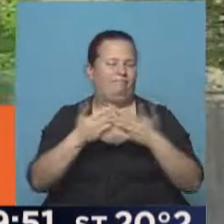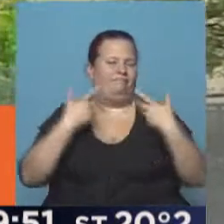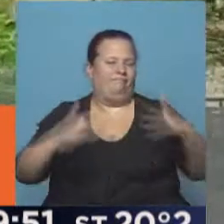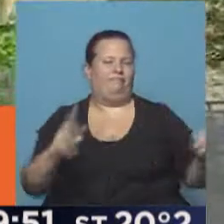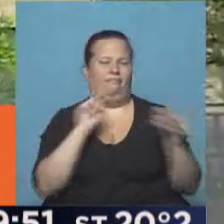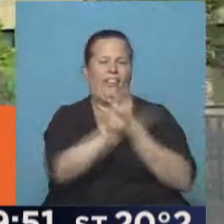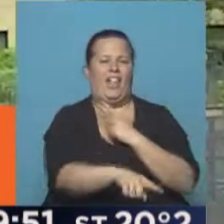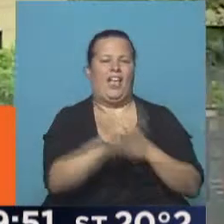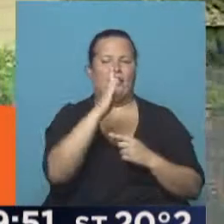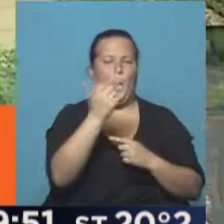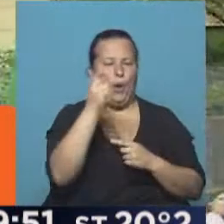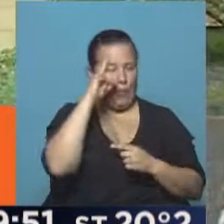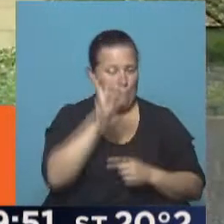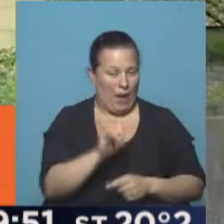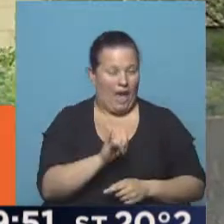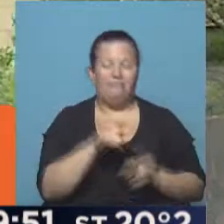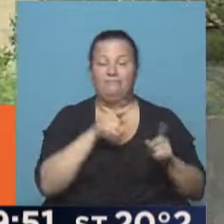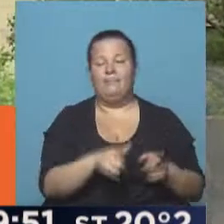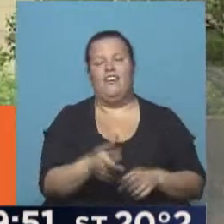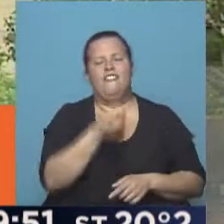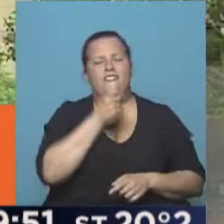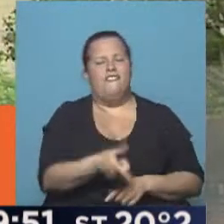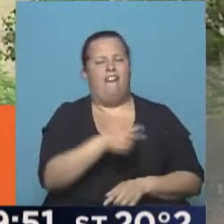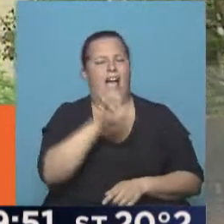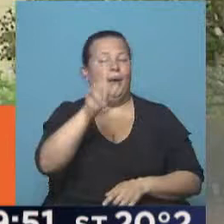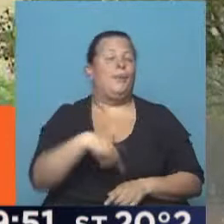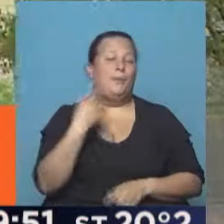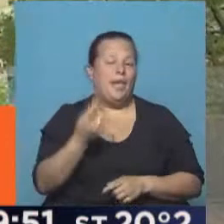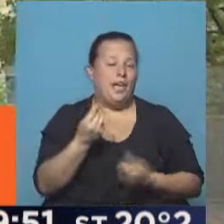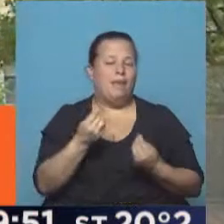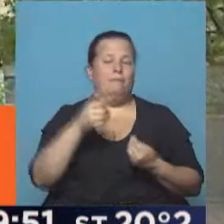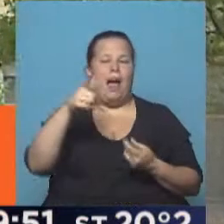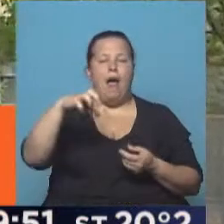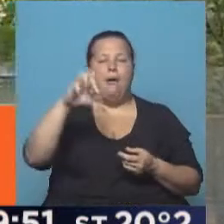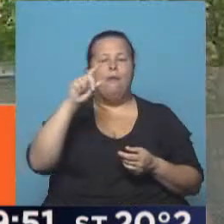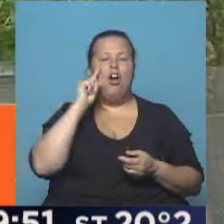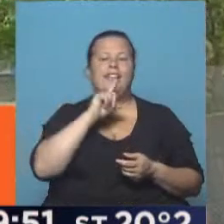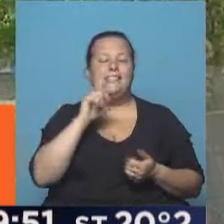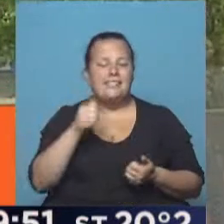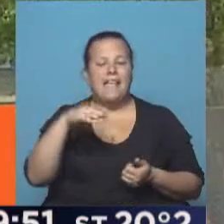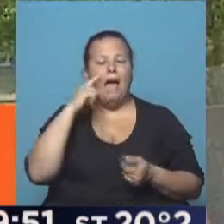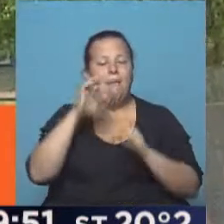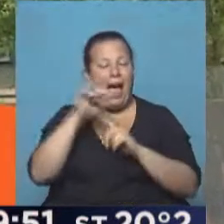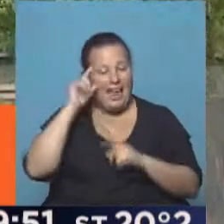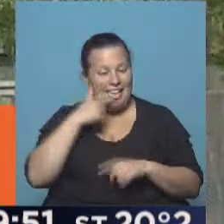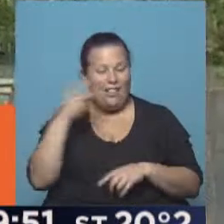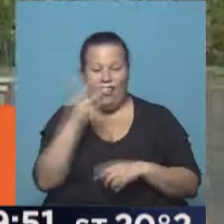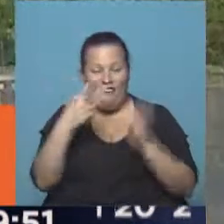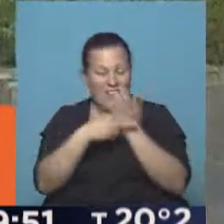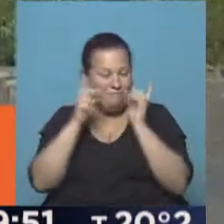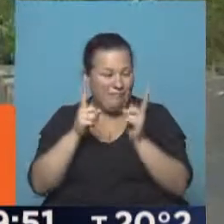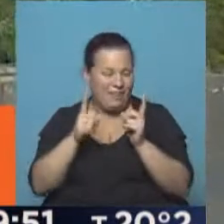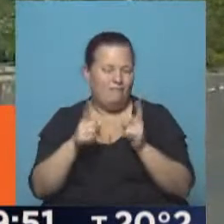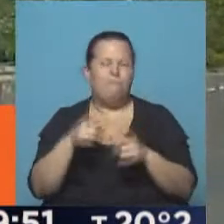al hacer o al azar o vice esto le daría bases a pollicita y a mike es que son los mismos fiscales